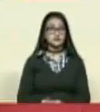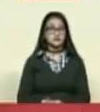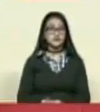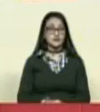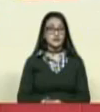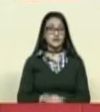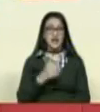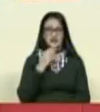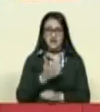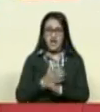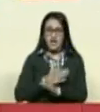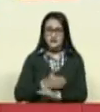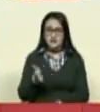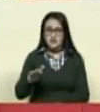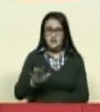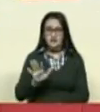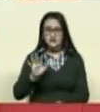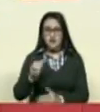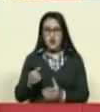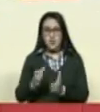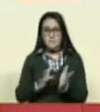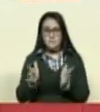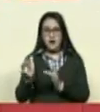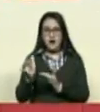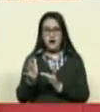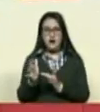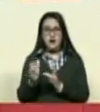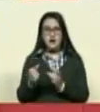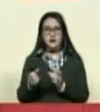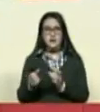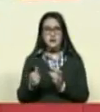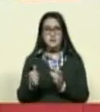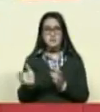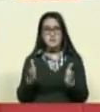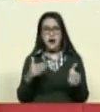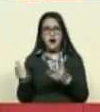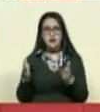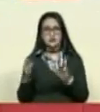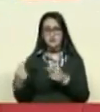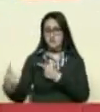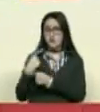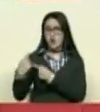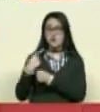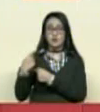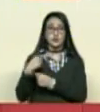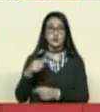segundos antes de su partida física, el 5 de marzo, estaba dando unos órdenes. Un jefe.